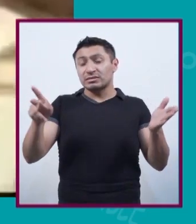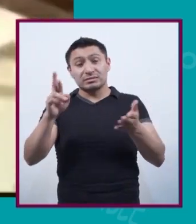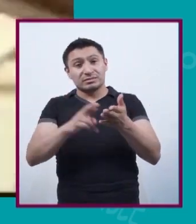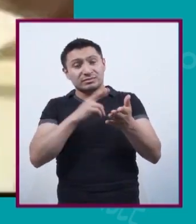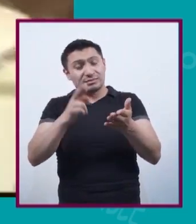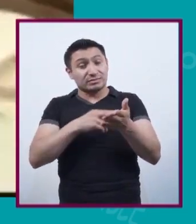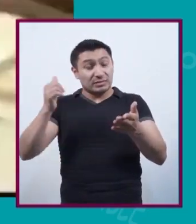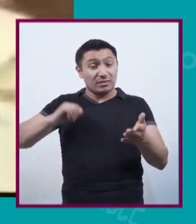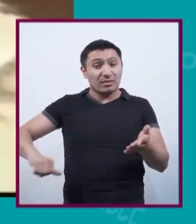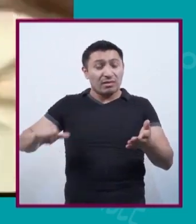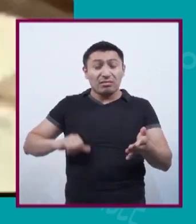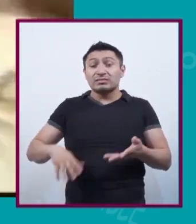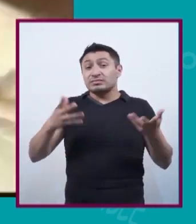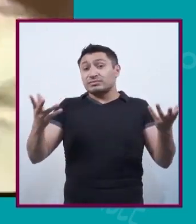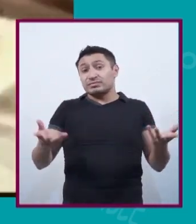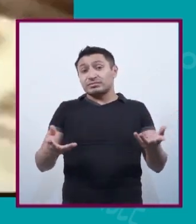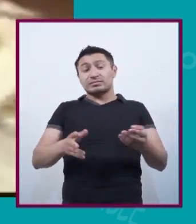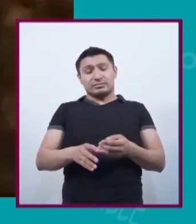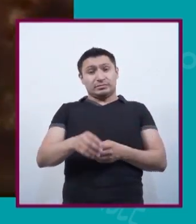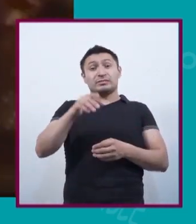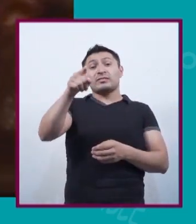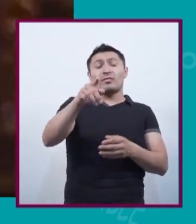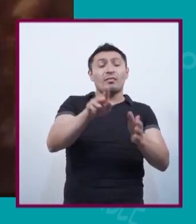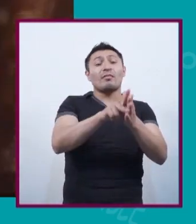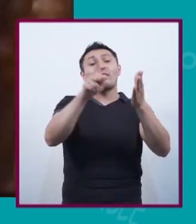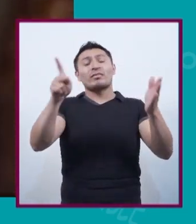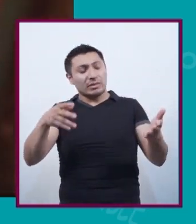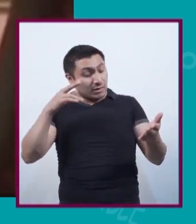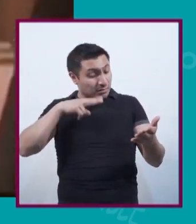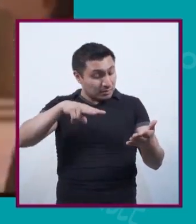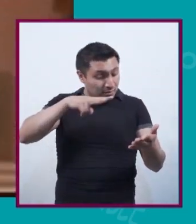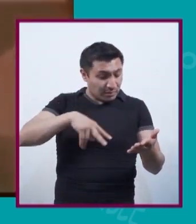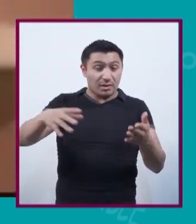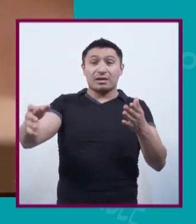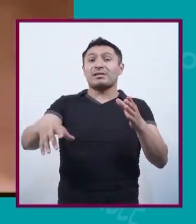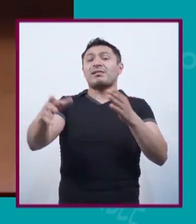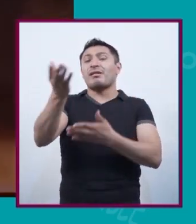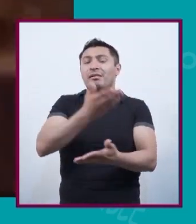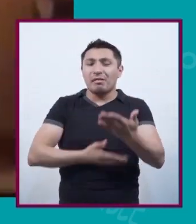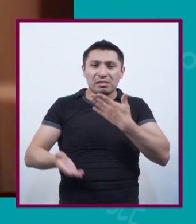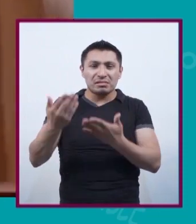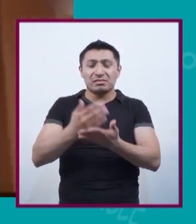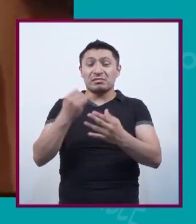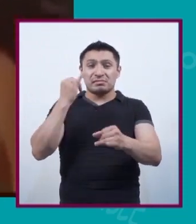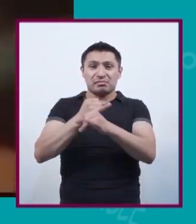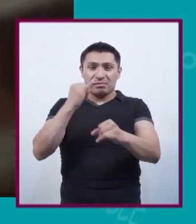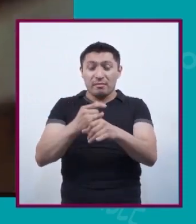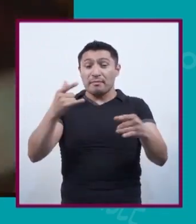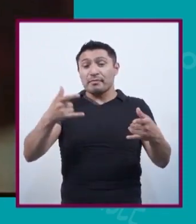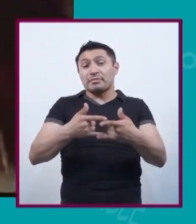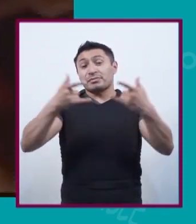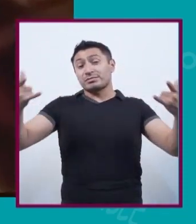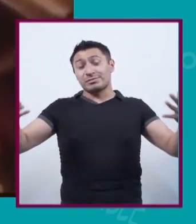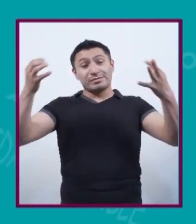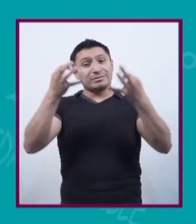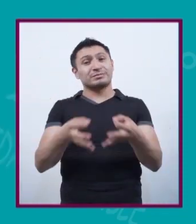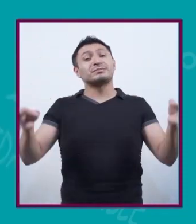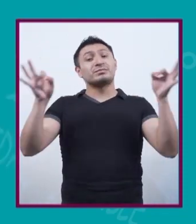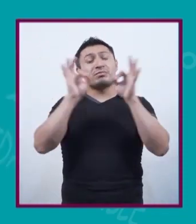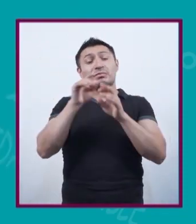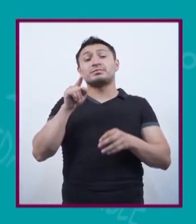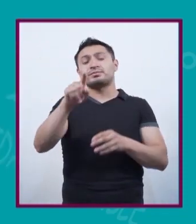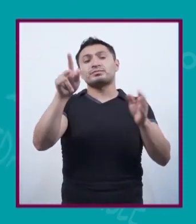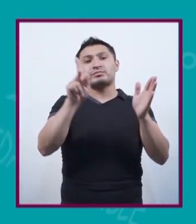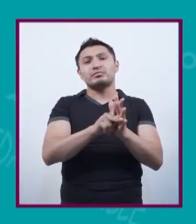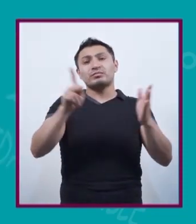revistas de antaño? Si es así, busquen en ellos y compartan en nuestras redes sociales alguna historia que merezca ser contada. Cuando